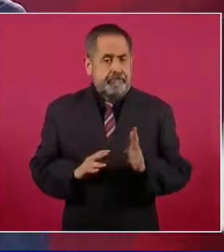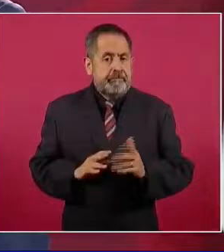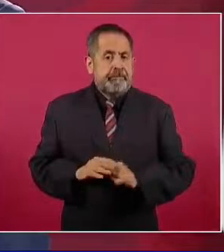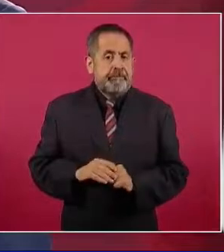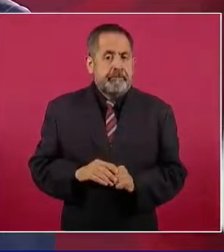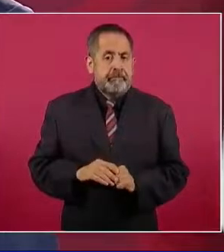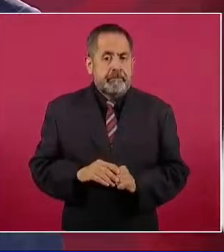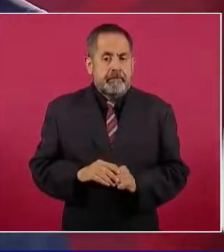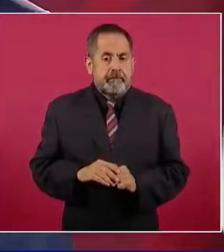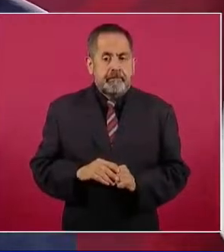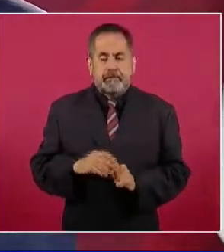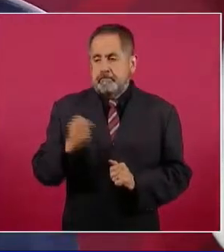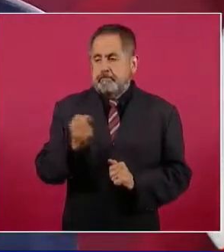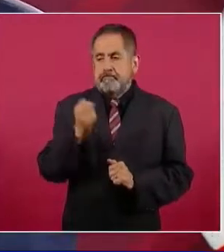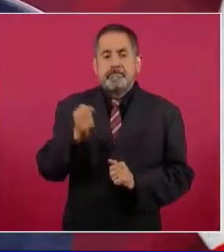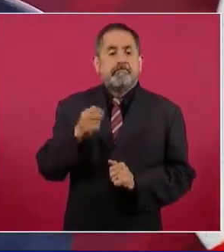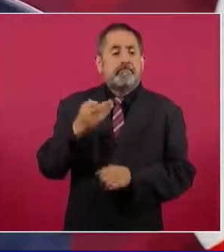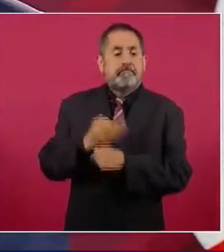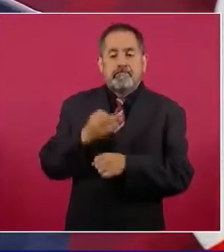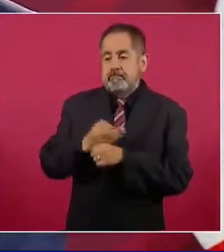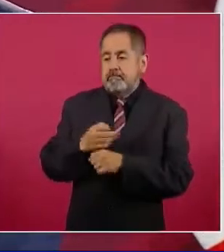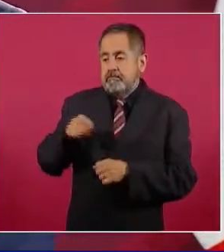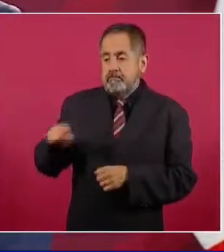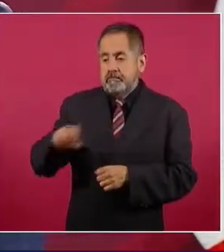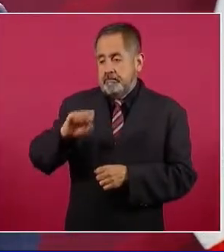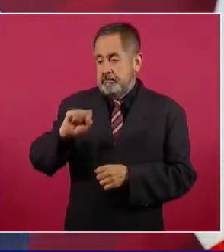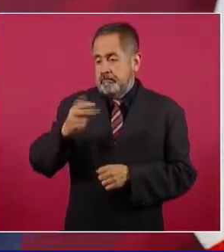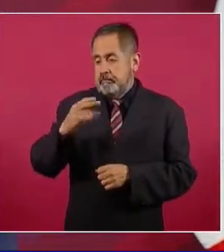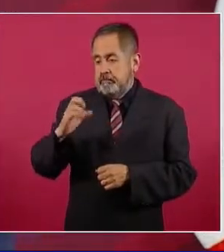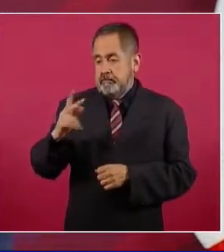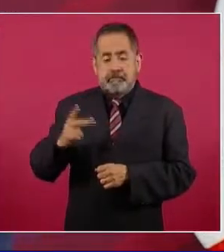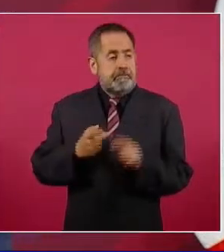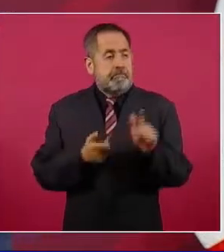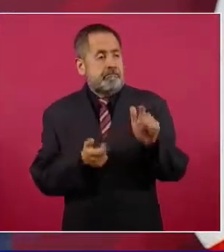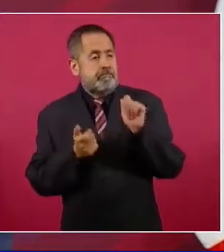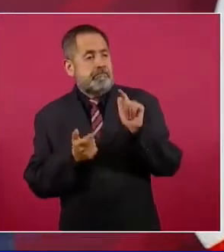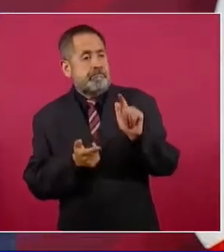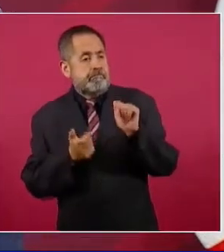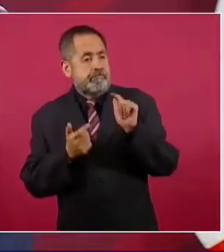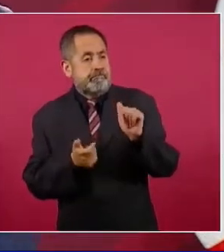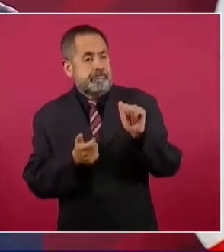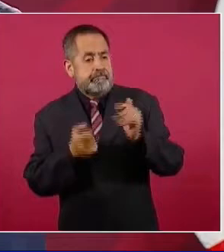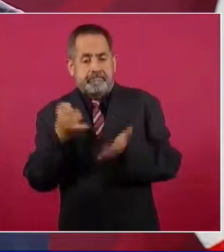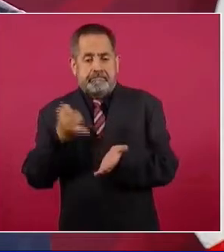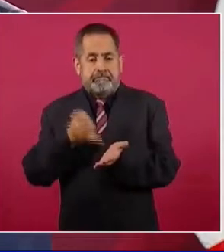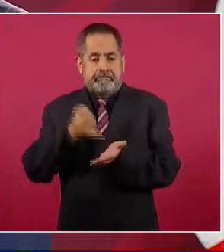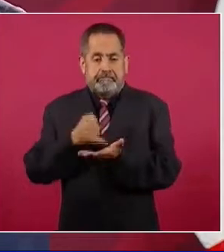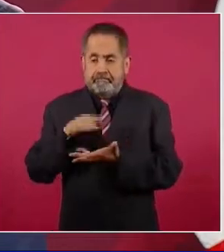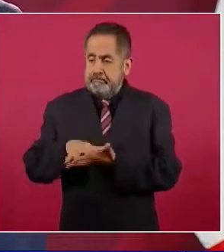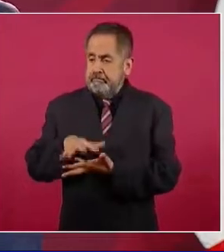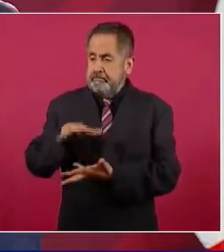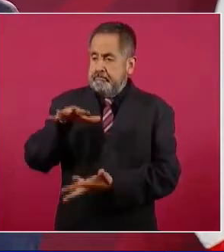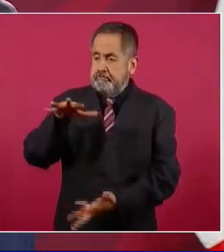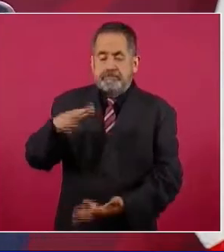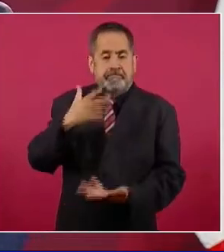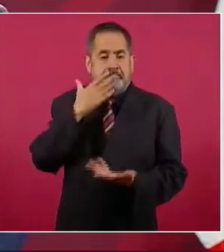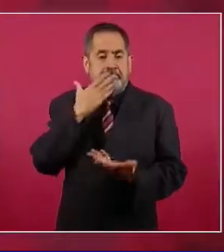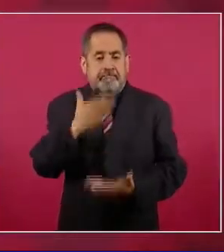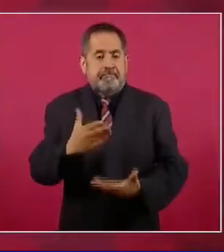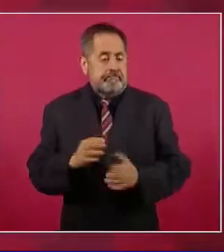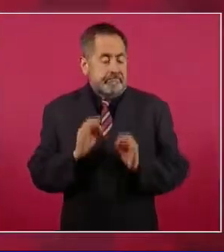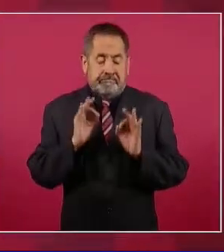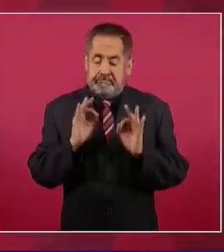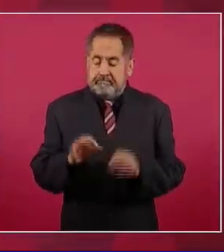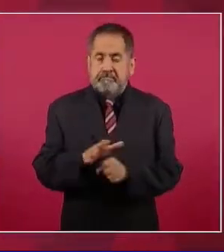tenemos una hacienda pública sana, no necesitamos